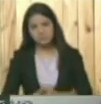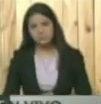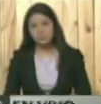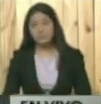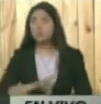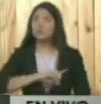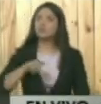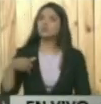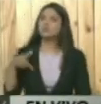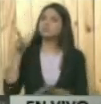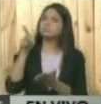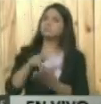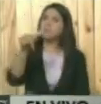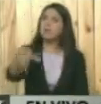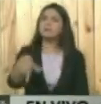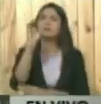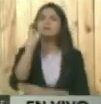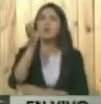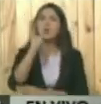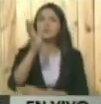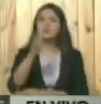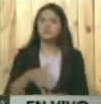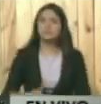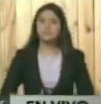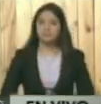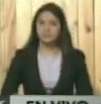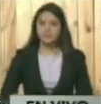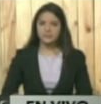Hemos venido a esta conferencia,